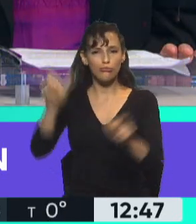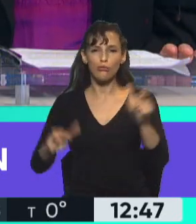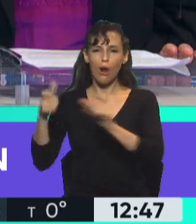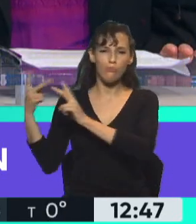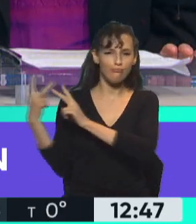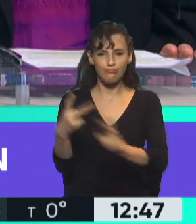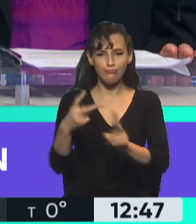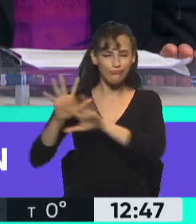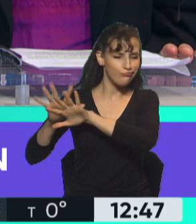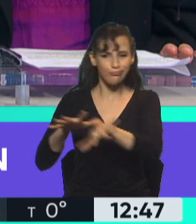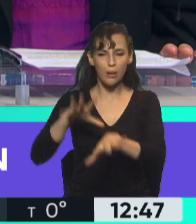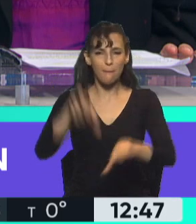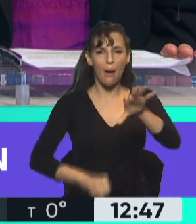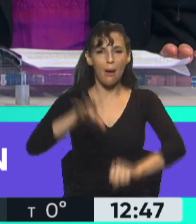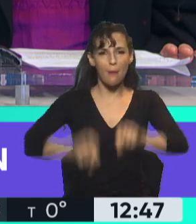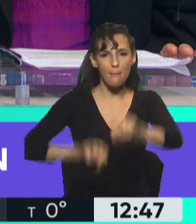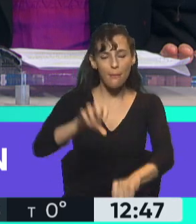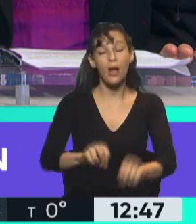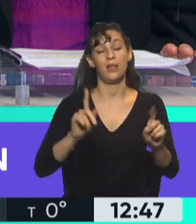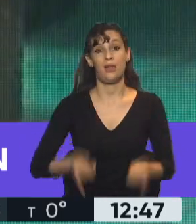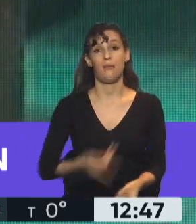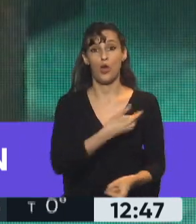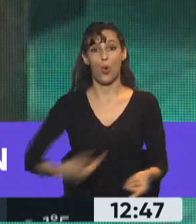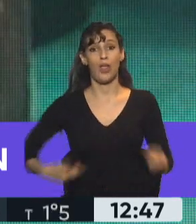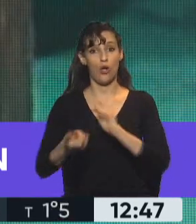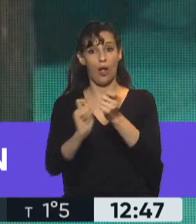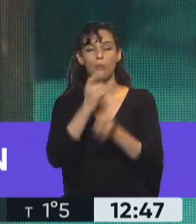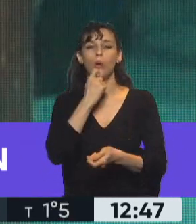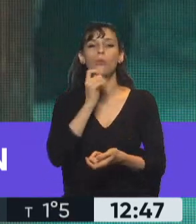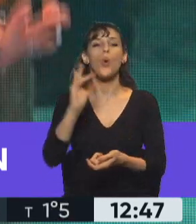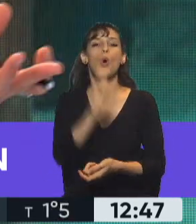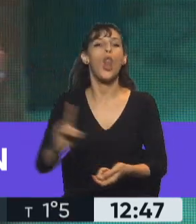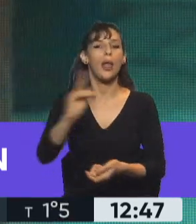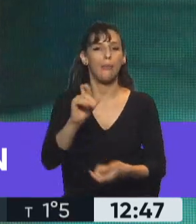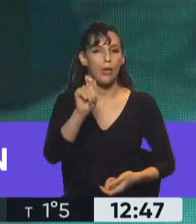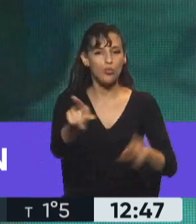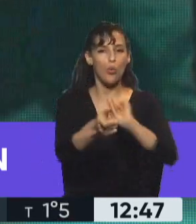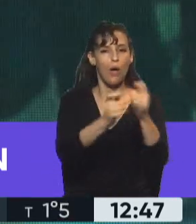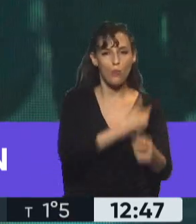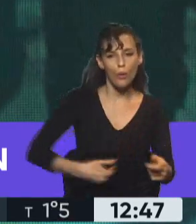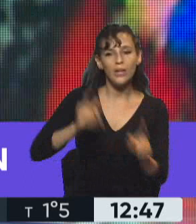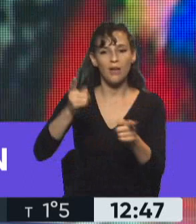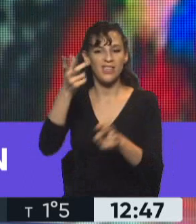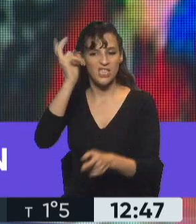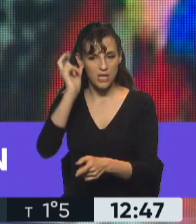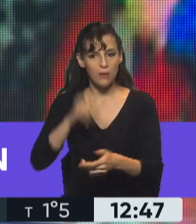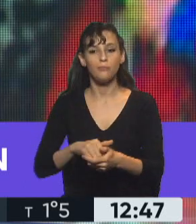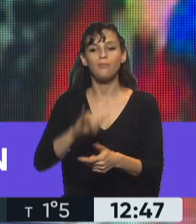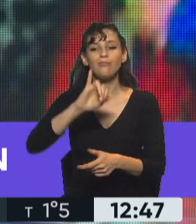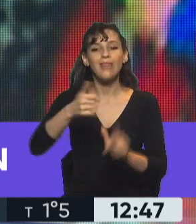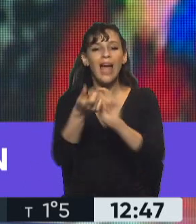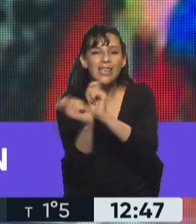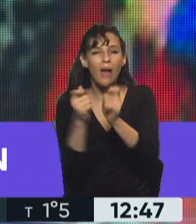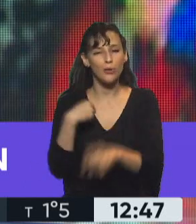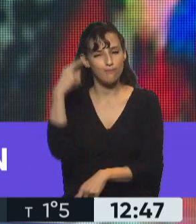cambios progresivos y también ha habido cambios en los gobiernos, el caso de Bolivia, el Estado plurinacional, el caso de Chile. Un cambio de paradigma, sin lugar a